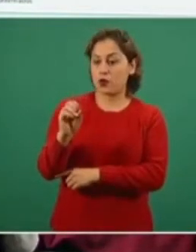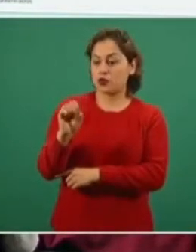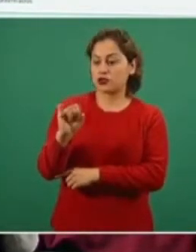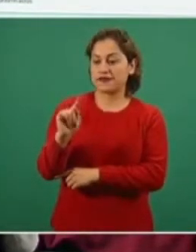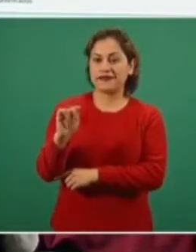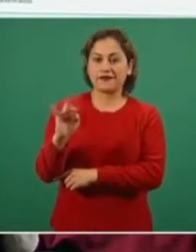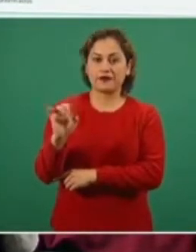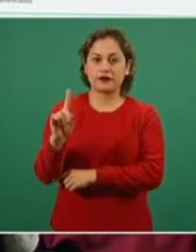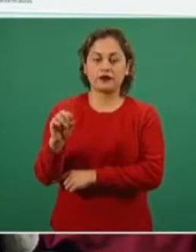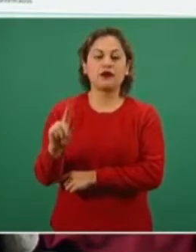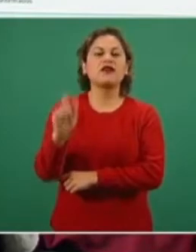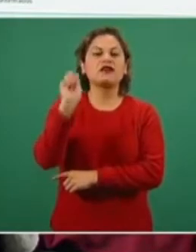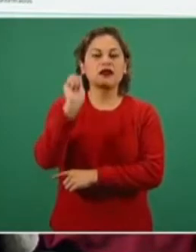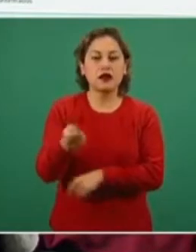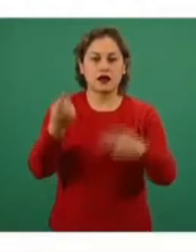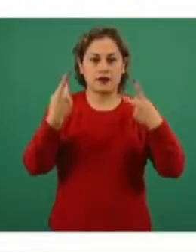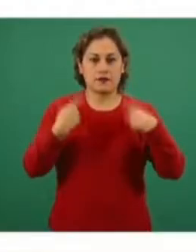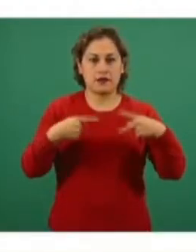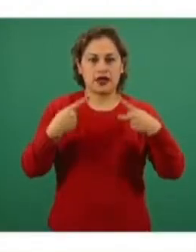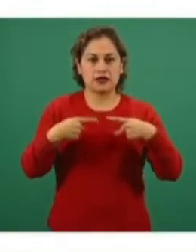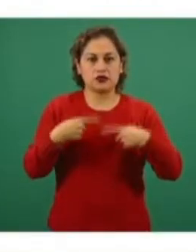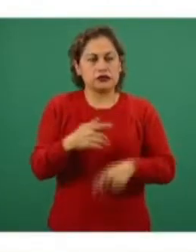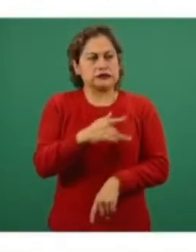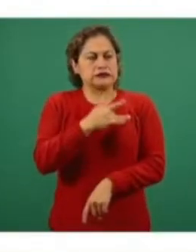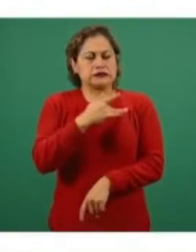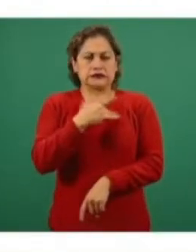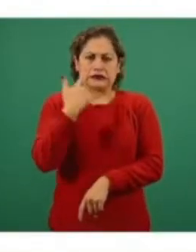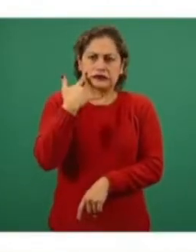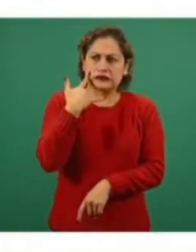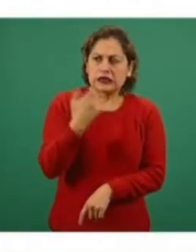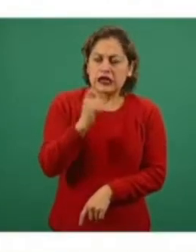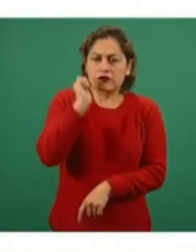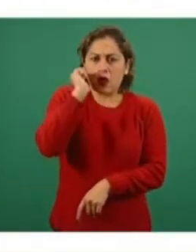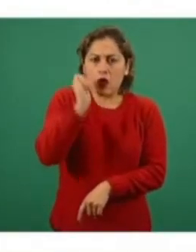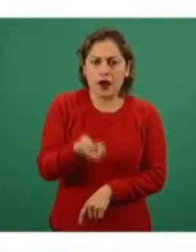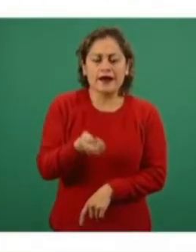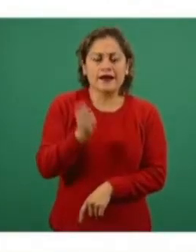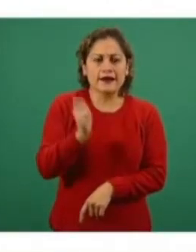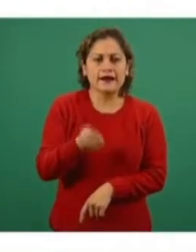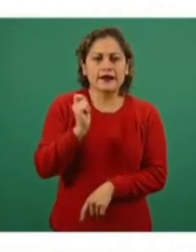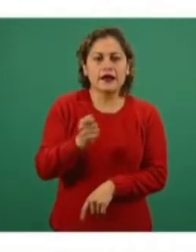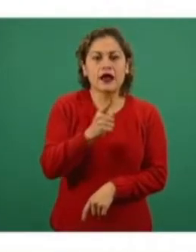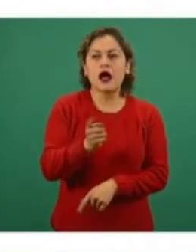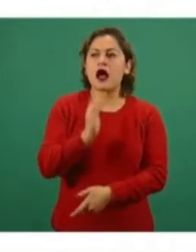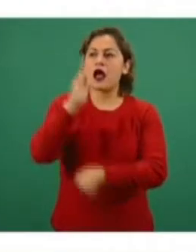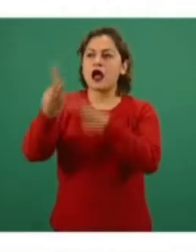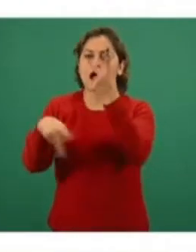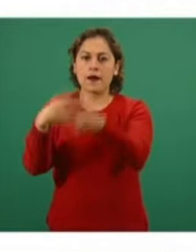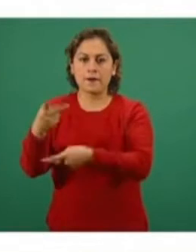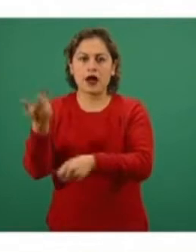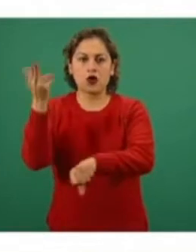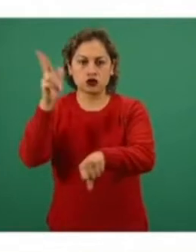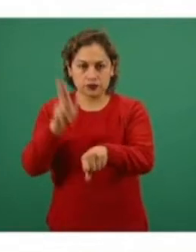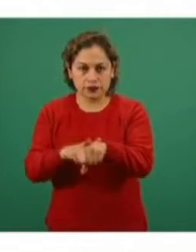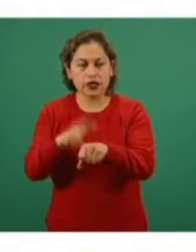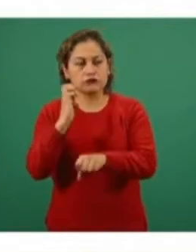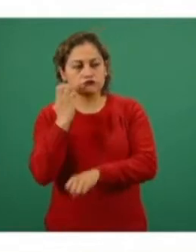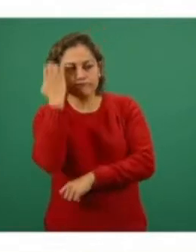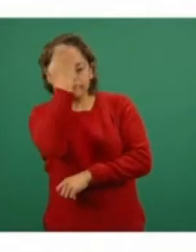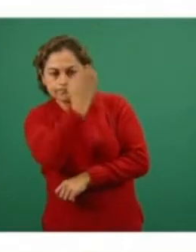con un caso o con un cuadro clínico sospechoso de COVID, se les tomó una muestra y resultó positiva, es